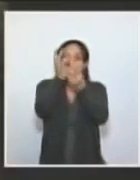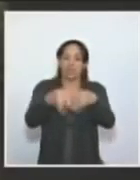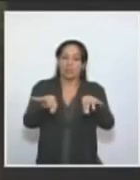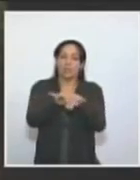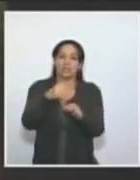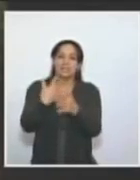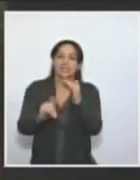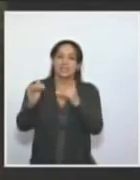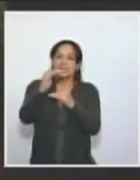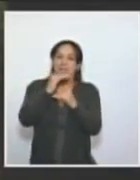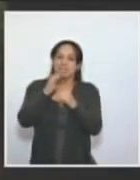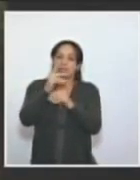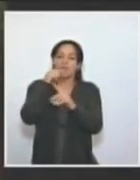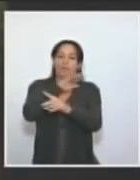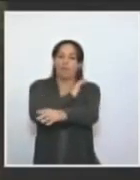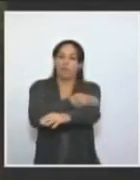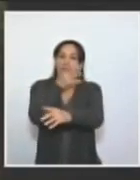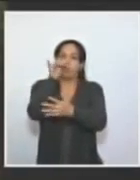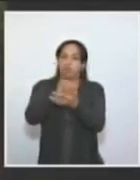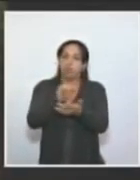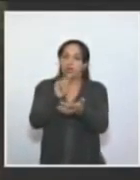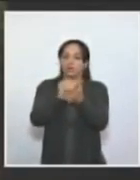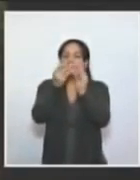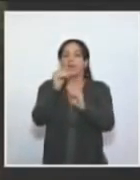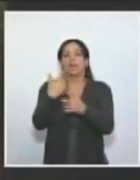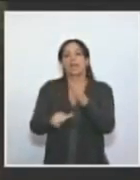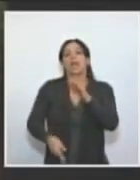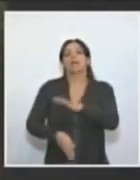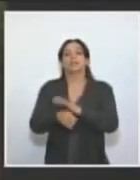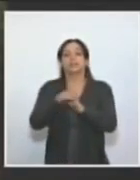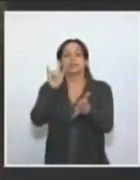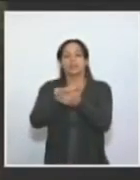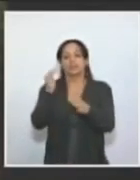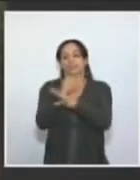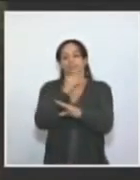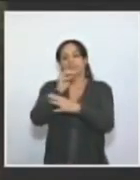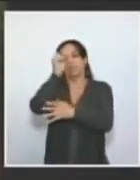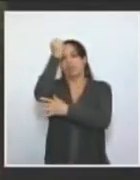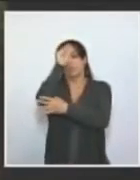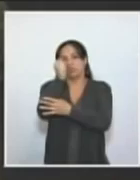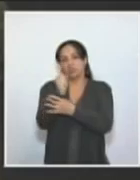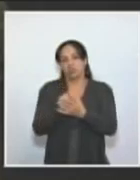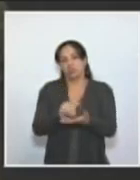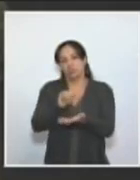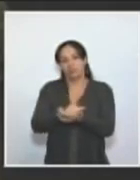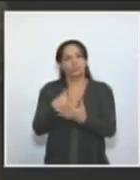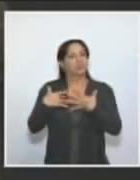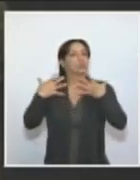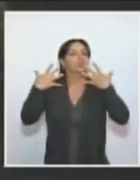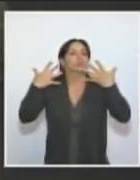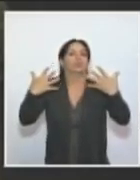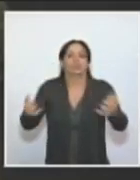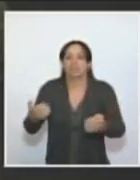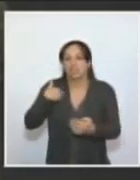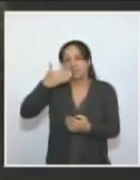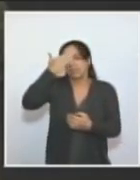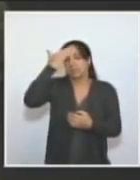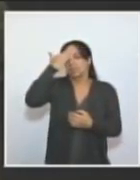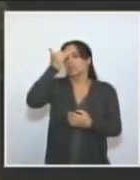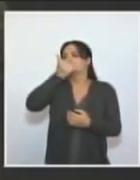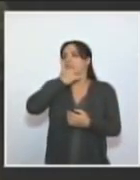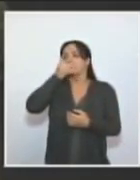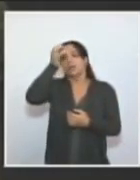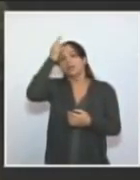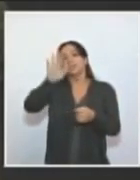tomadas, muchísimo más fuertes, se va a seguir profundizando la crisis del sector, y yo no quiero ni imaginarme lo que